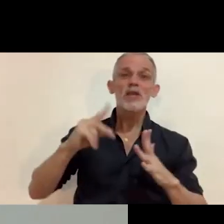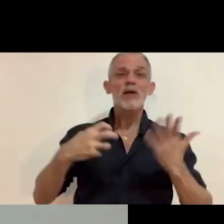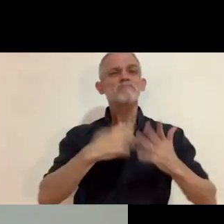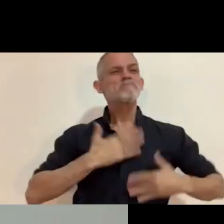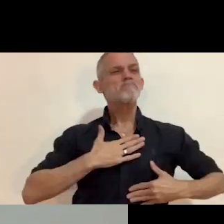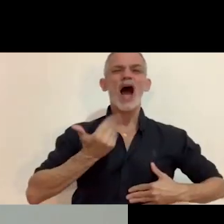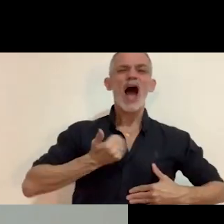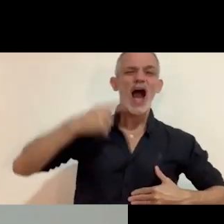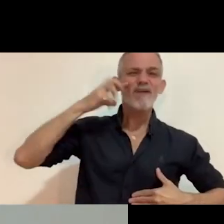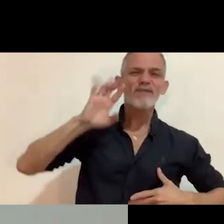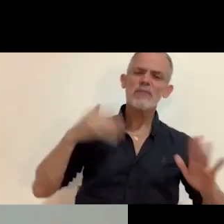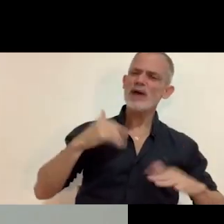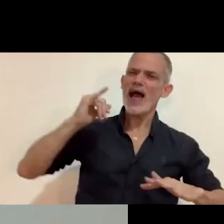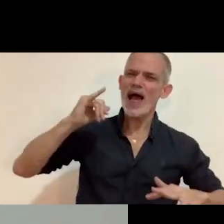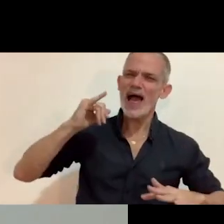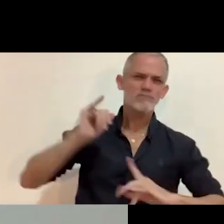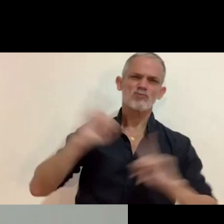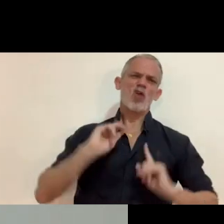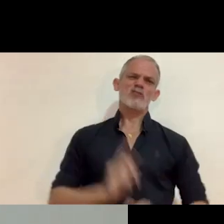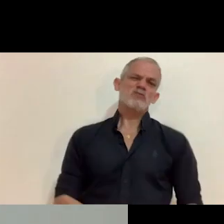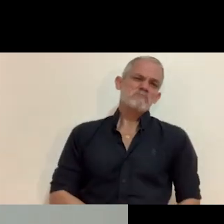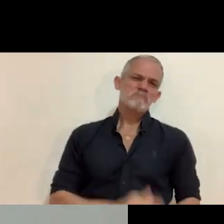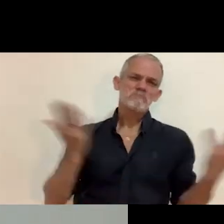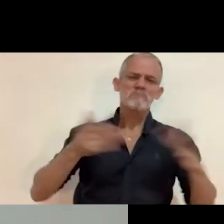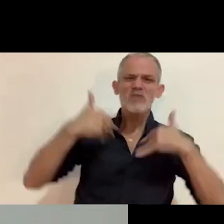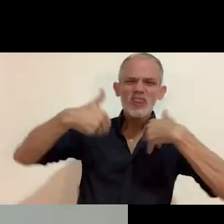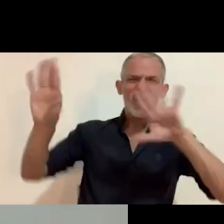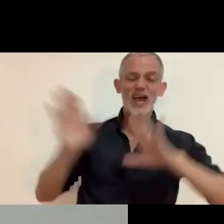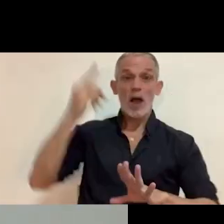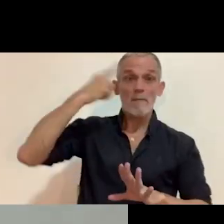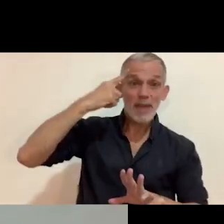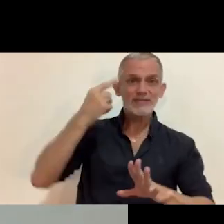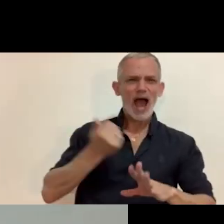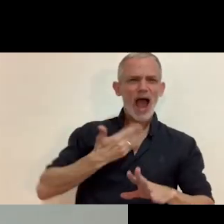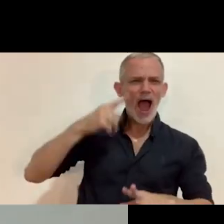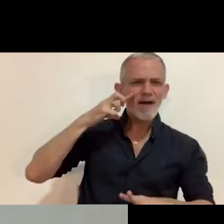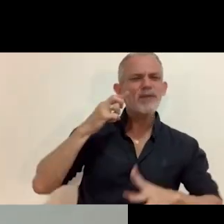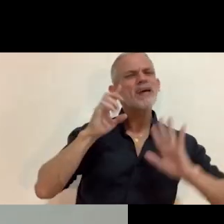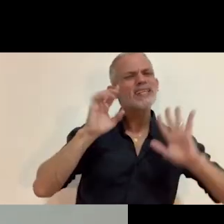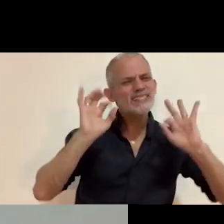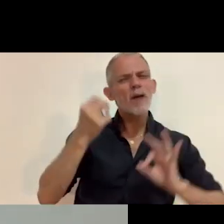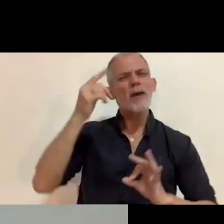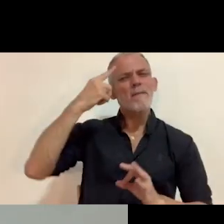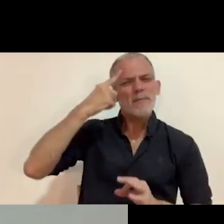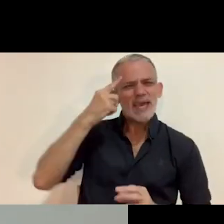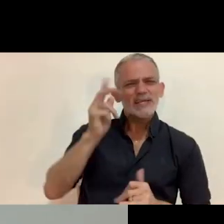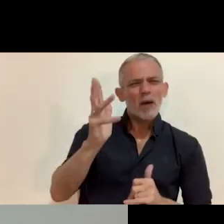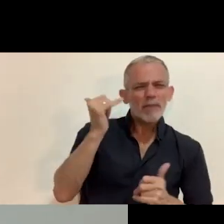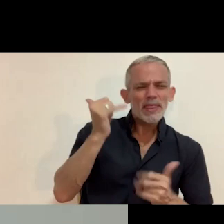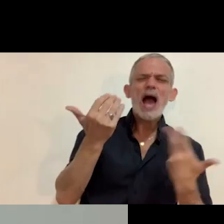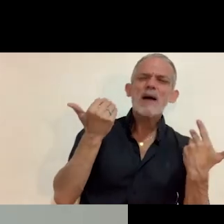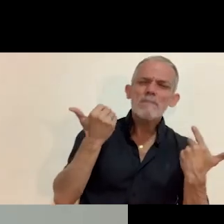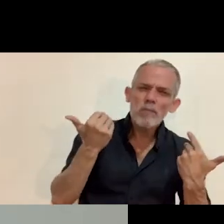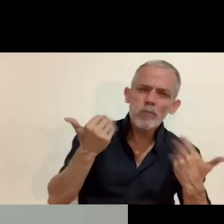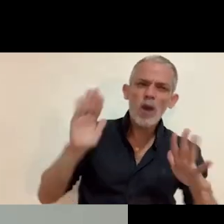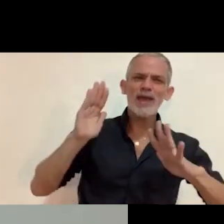denunciar. ¿Sí? O sea, determinados supuestos donde el fisco, aun cuando presume la posible existencia de un